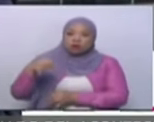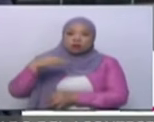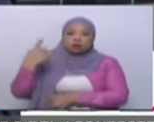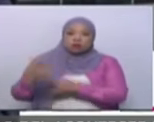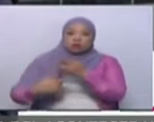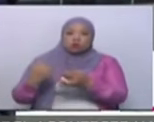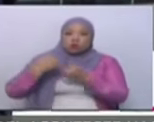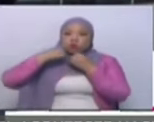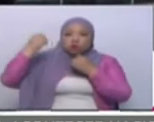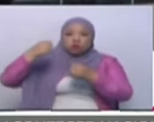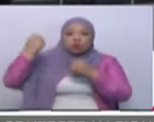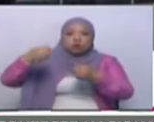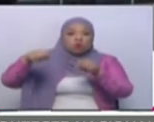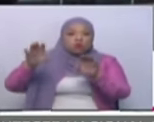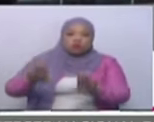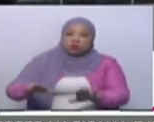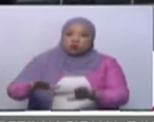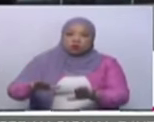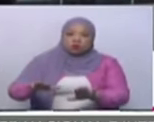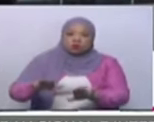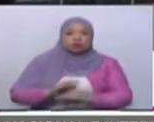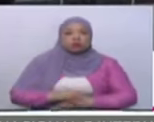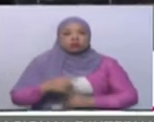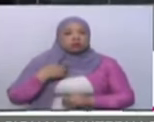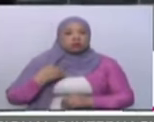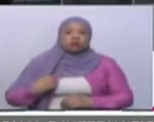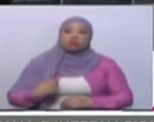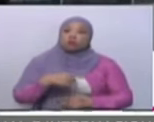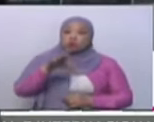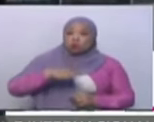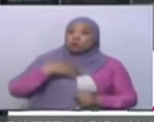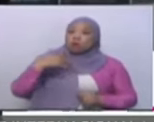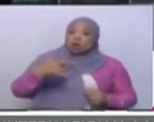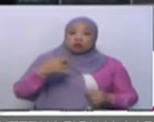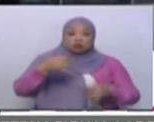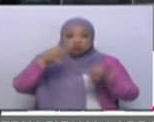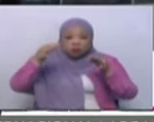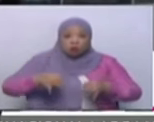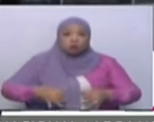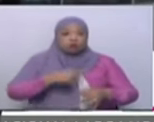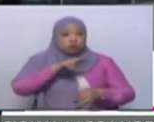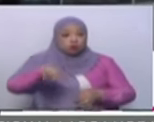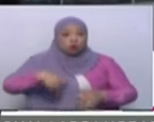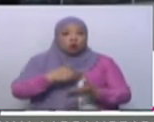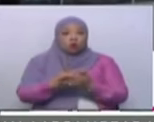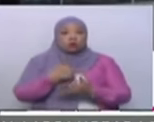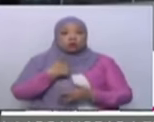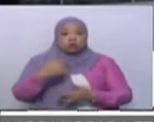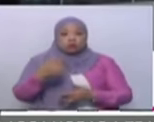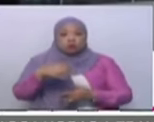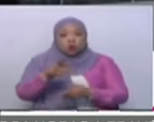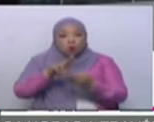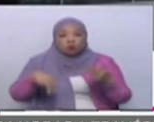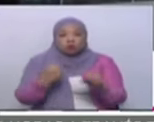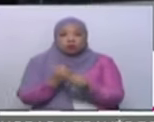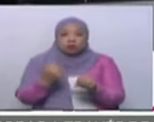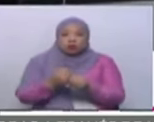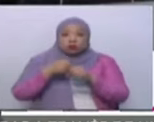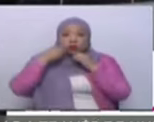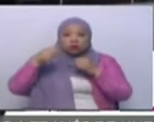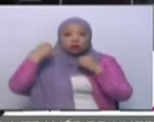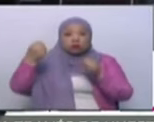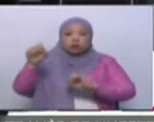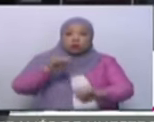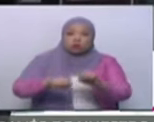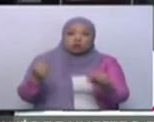esa batalla no la abandono. Tú puedes estar segura, María Antonieta, ustedes pueden estar seguras que yo estoy comprometido en la lucha